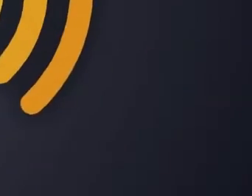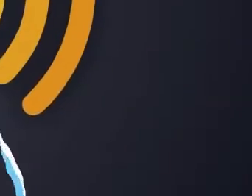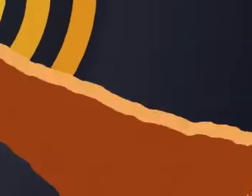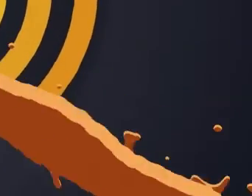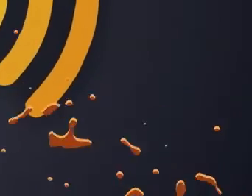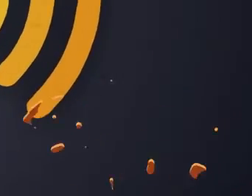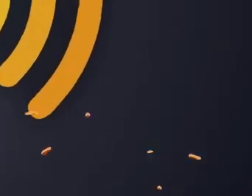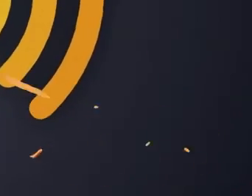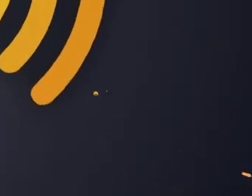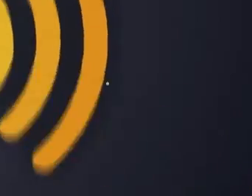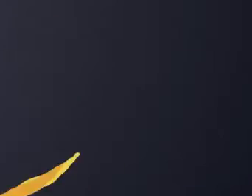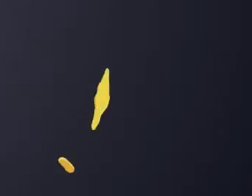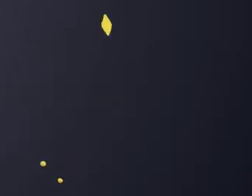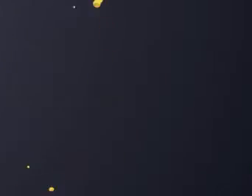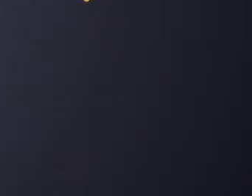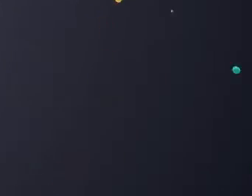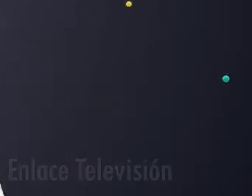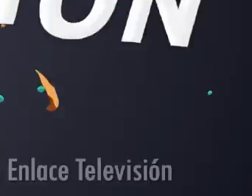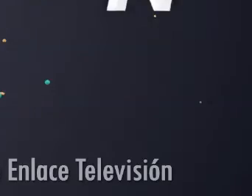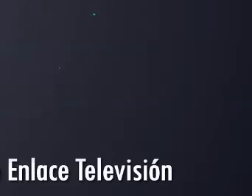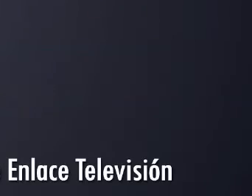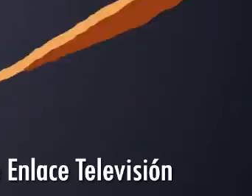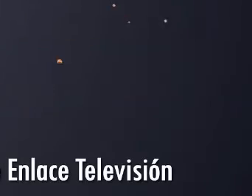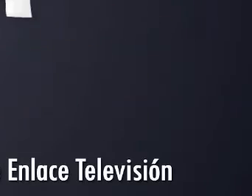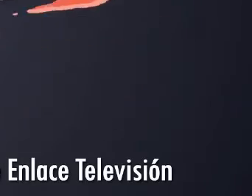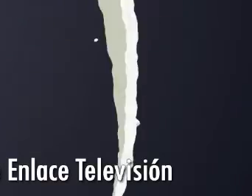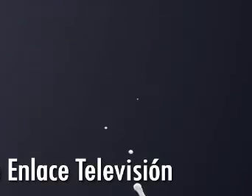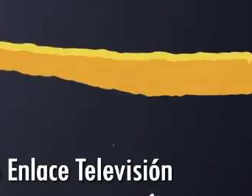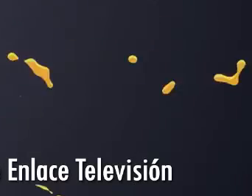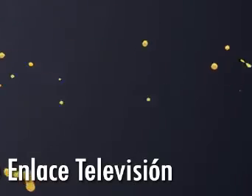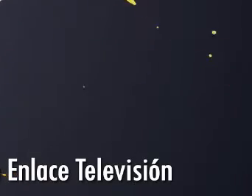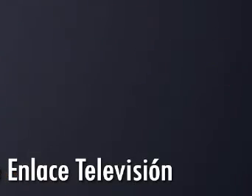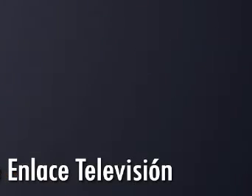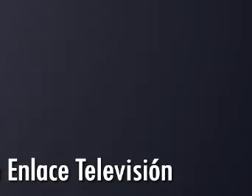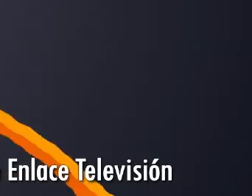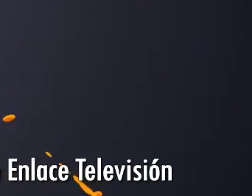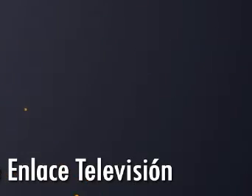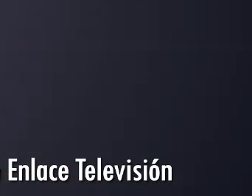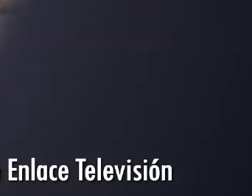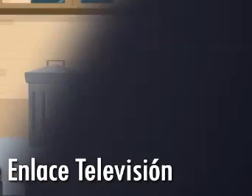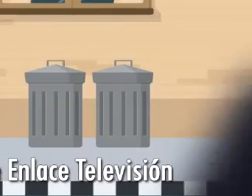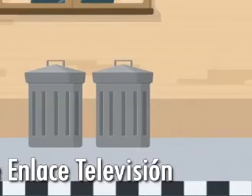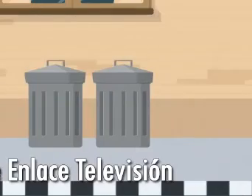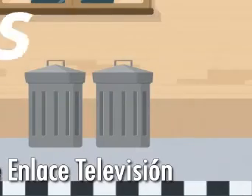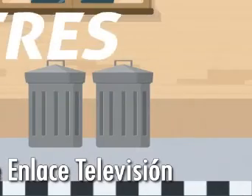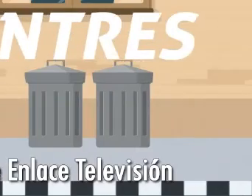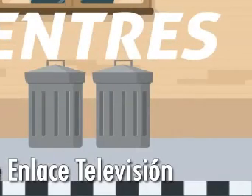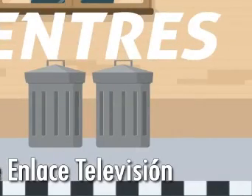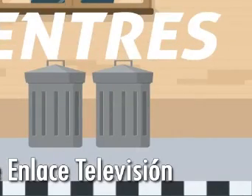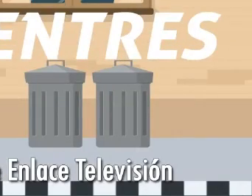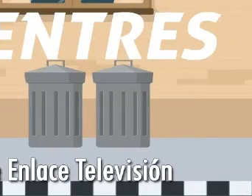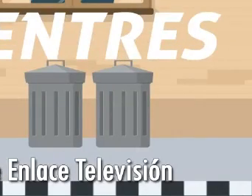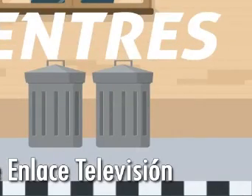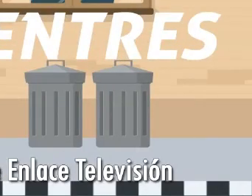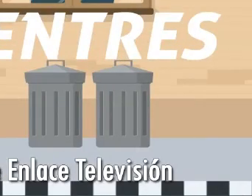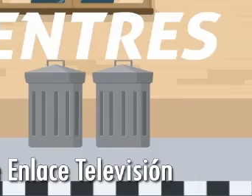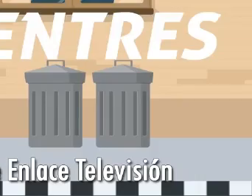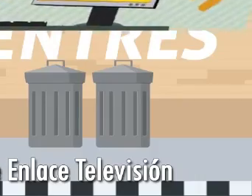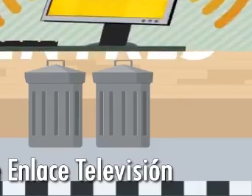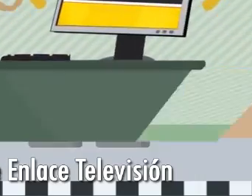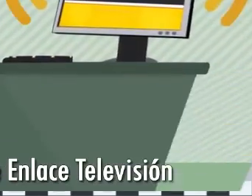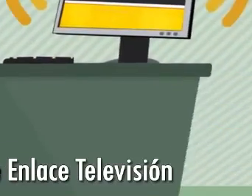Enlace Radio es música, es información, es energía, eres tú. Estamos donde te encuentres,